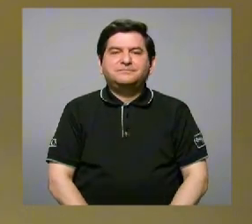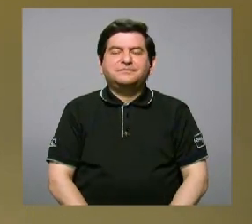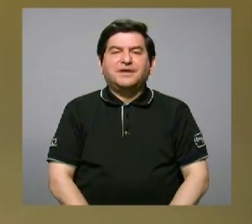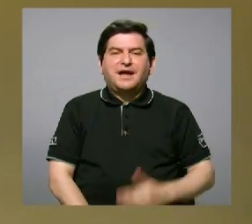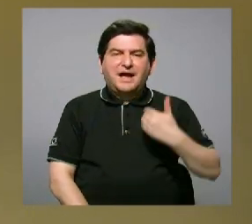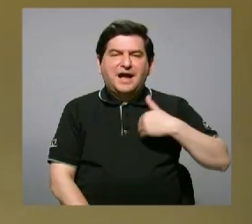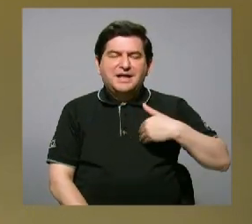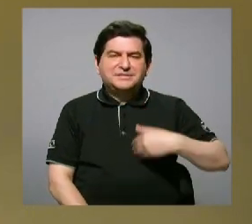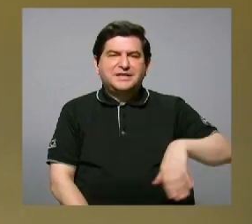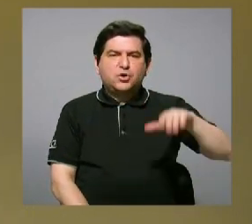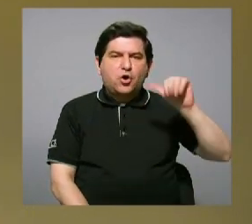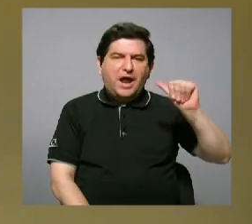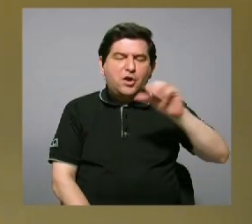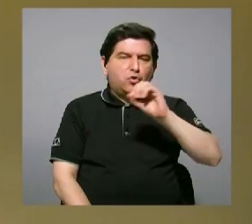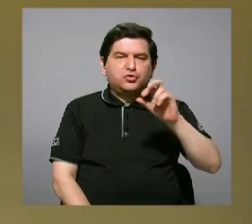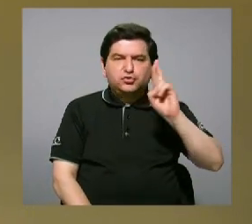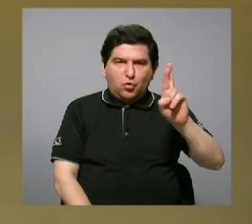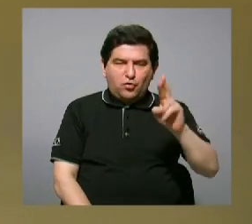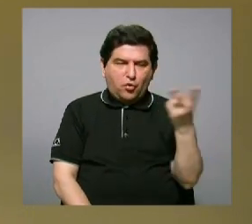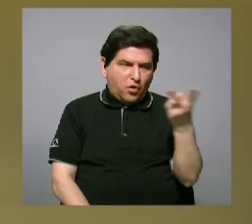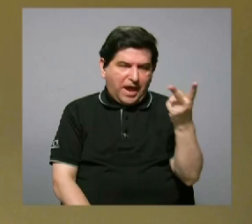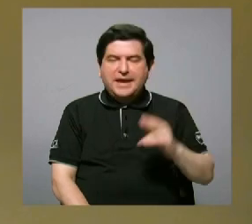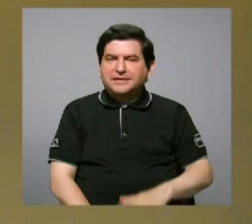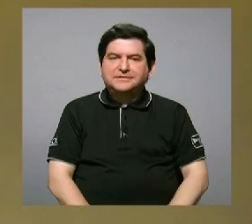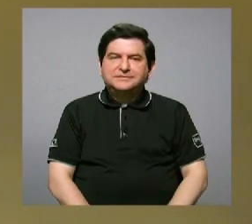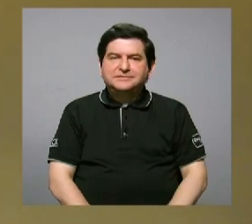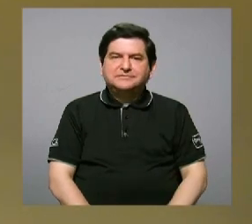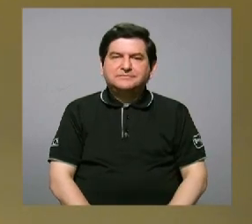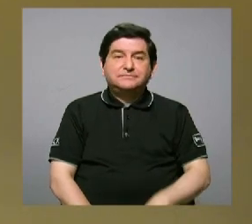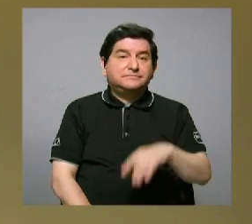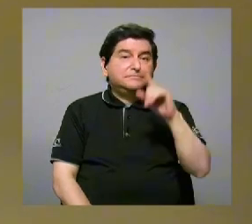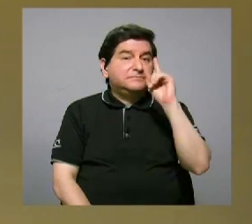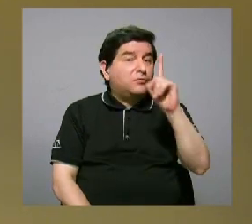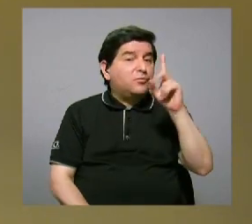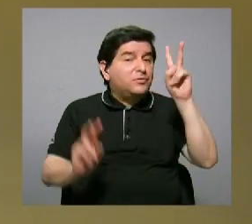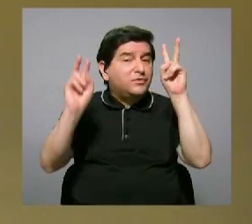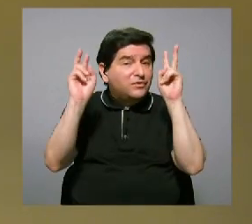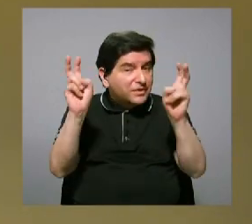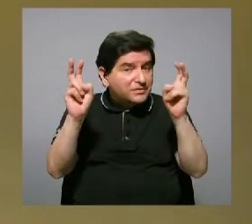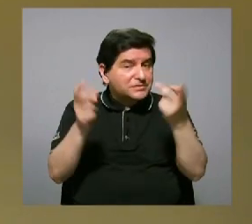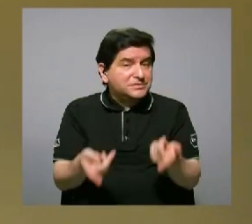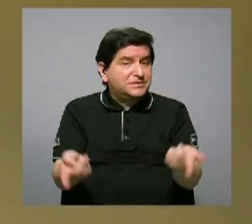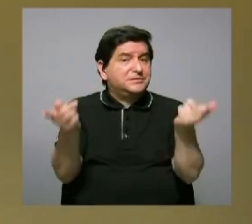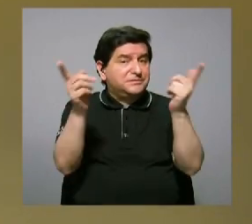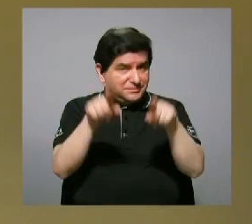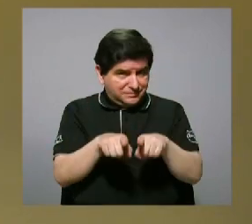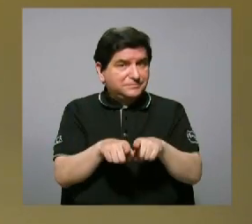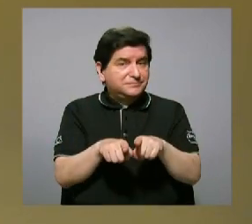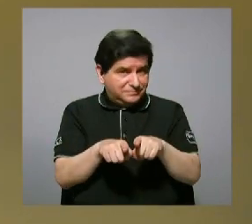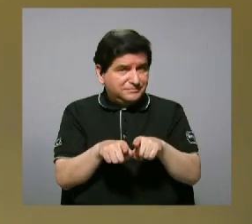Alonso o don Roger, no sería malo, porque uno de los temas que ocurre